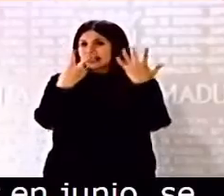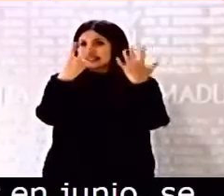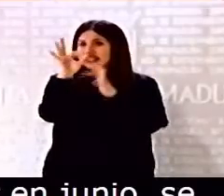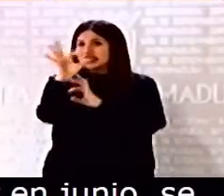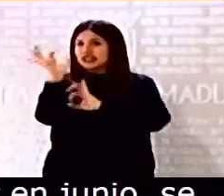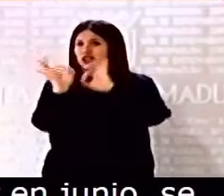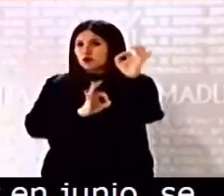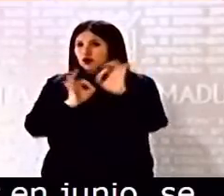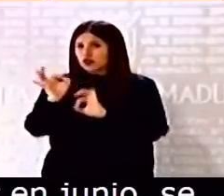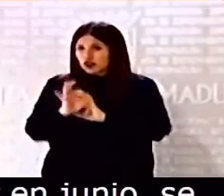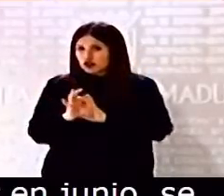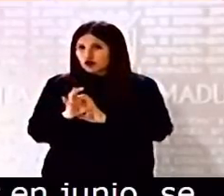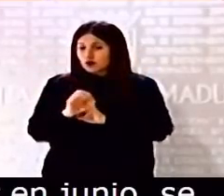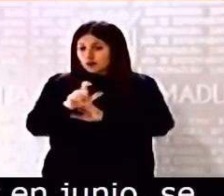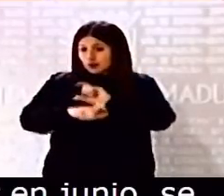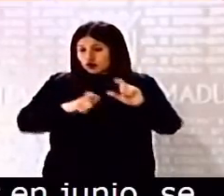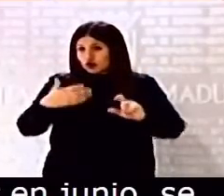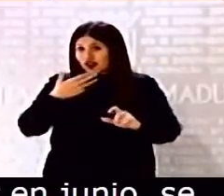los mayores de 18 años?